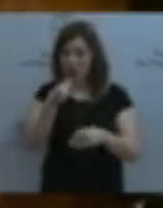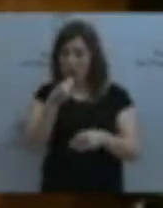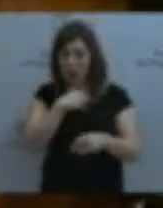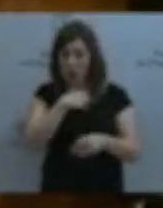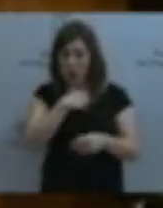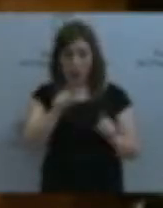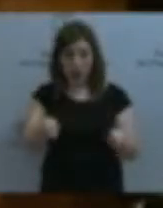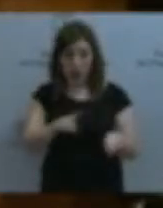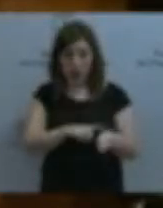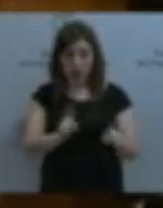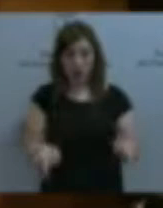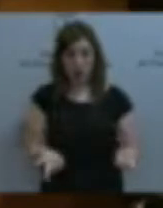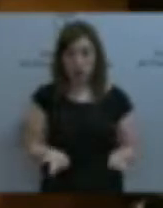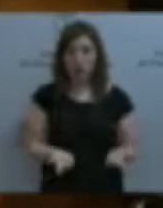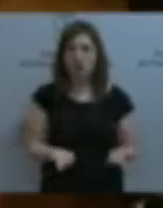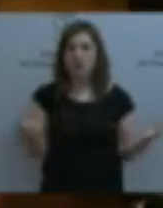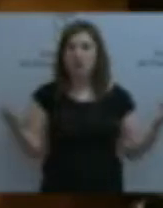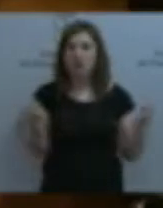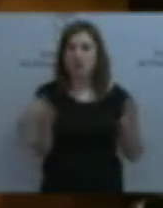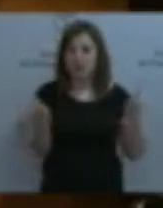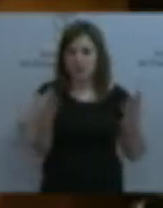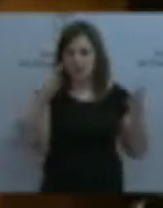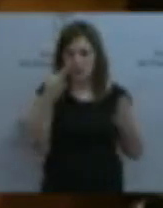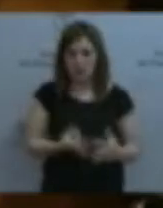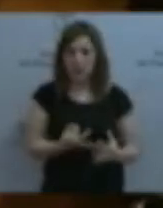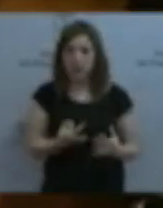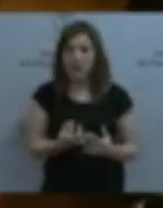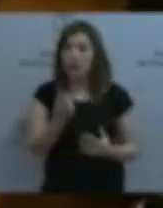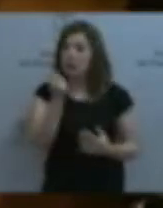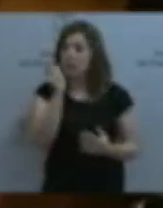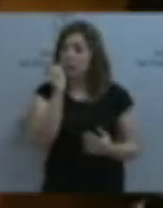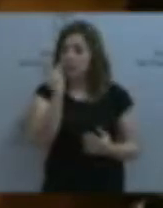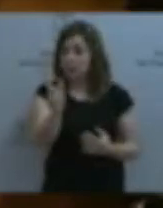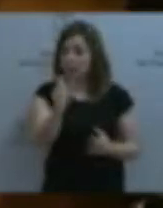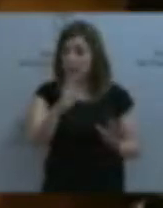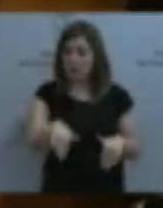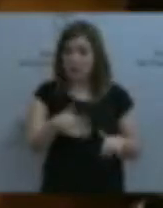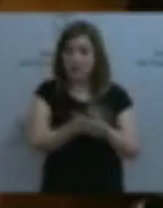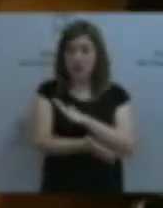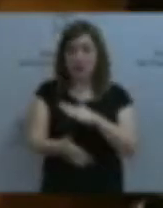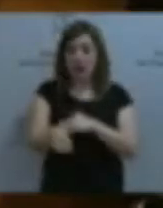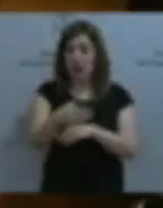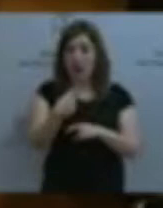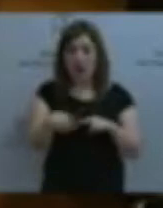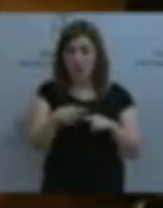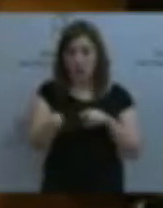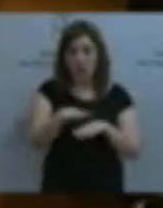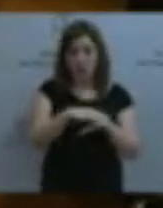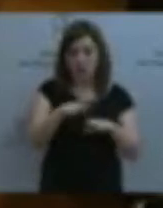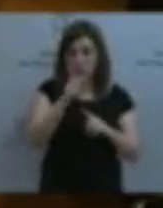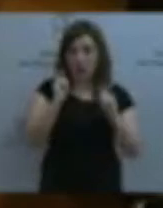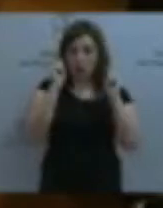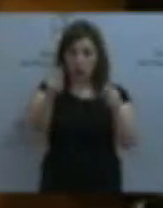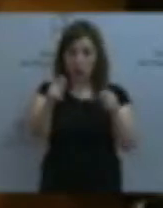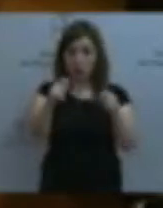recreo. Bueno, ¿qué es lo que sucede de fondo? Pues que el precio termina convirtiéndose en el elemento central en la adjudicación de este